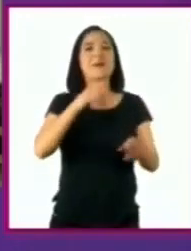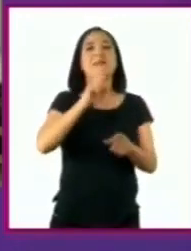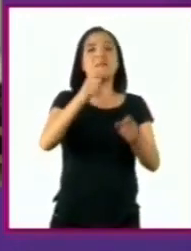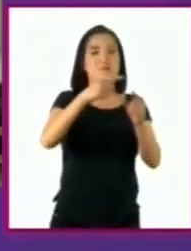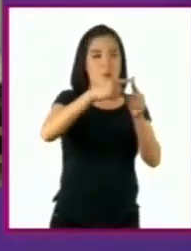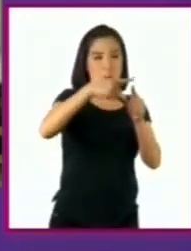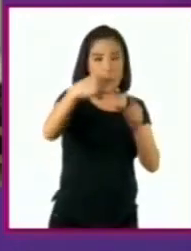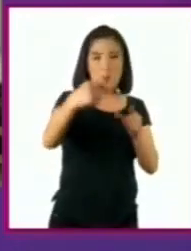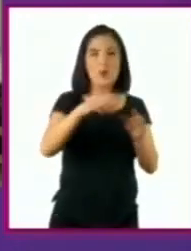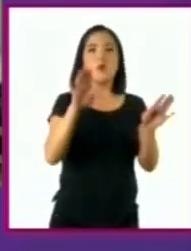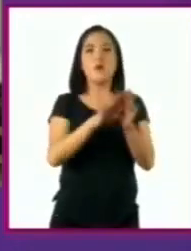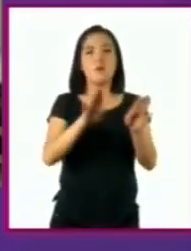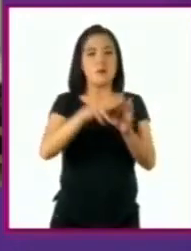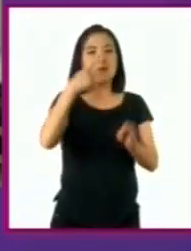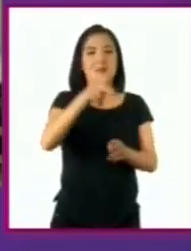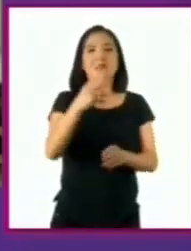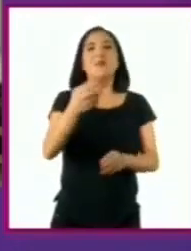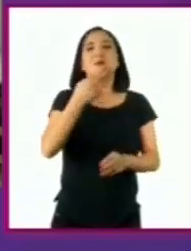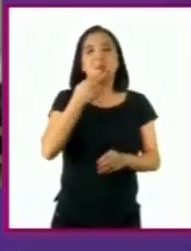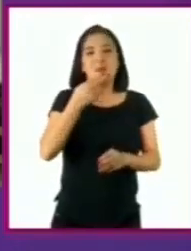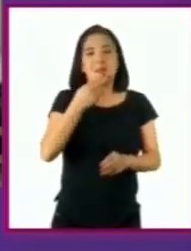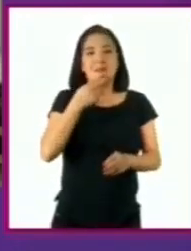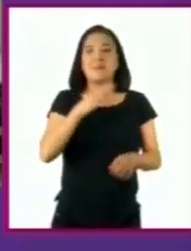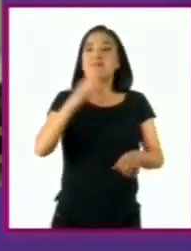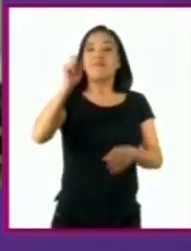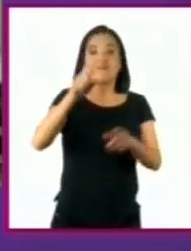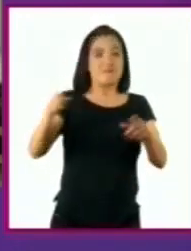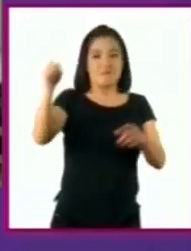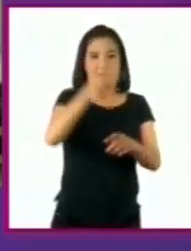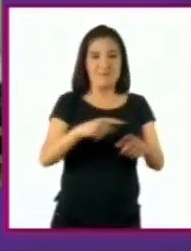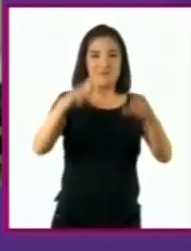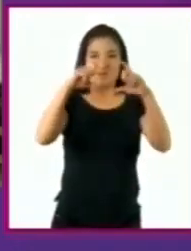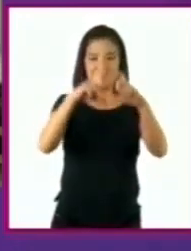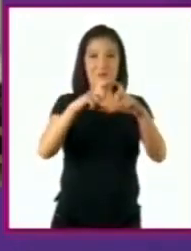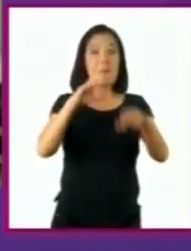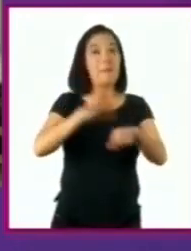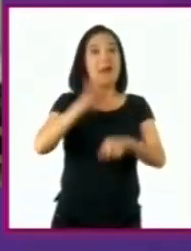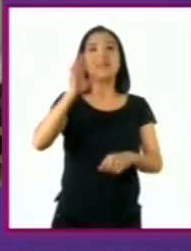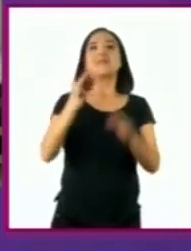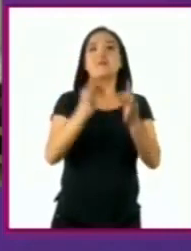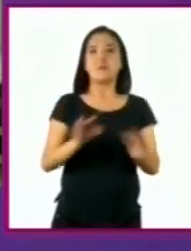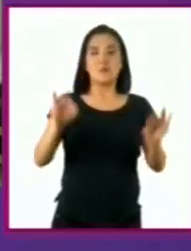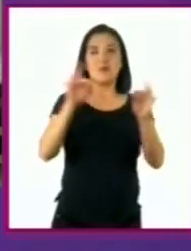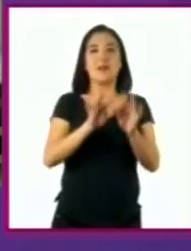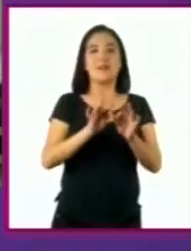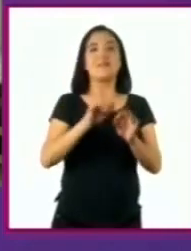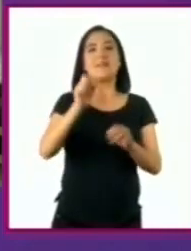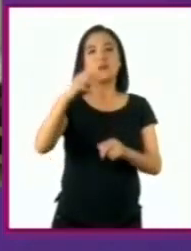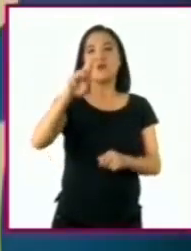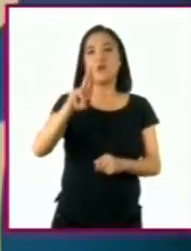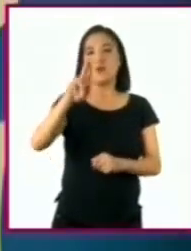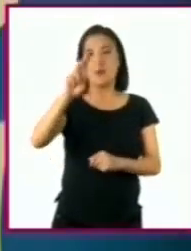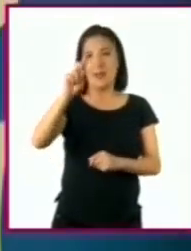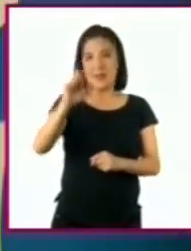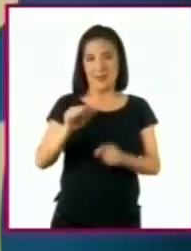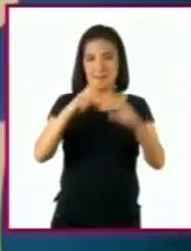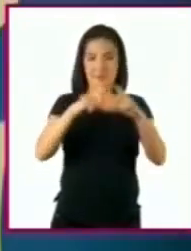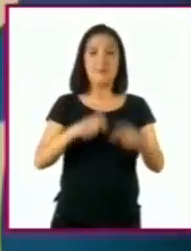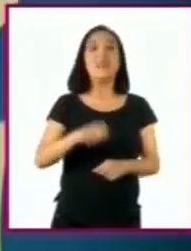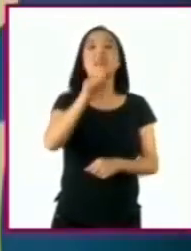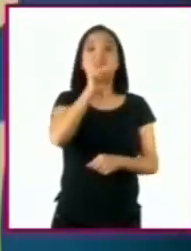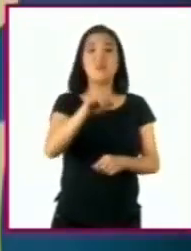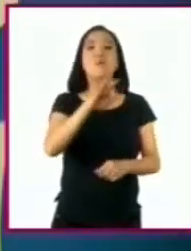y uno de los elementos circulares y más importante, la rueda. También pudieron